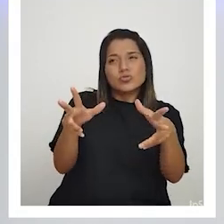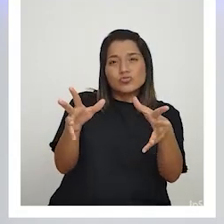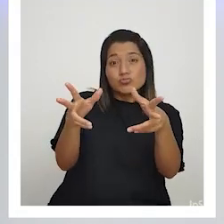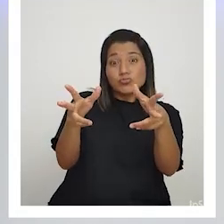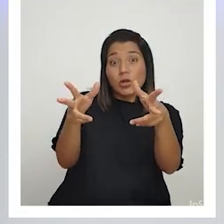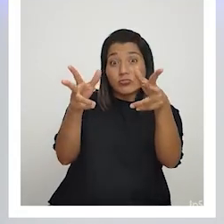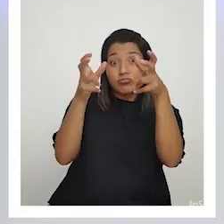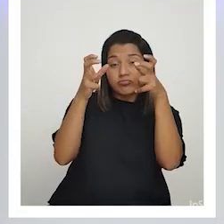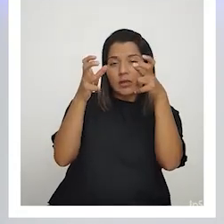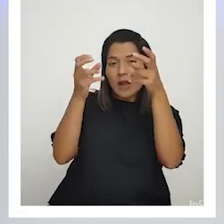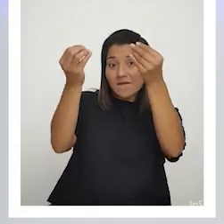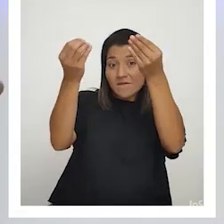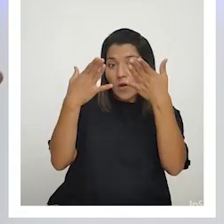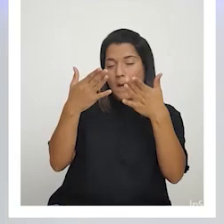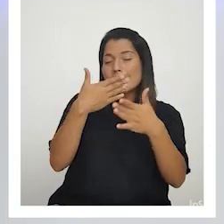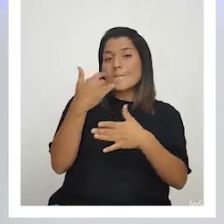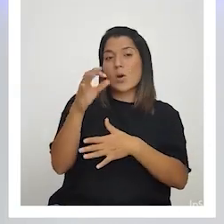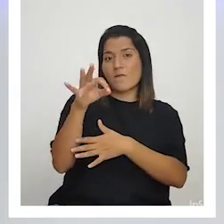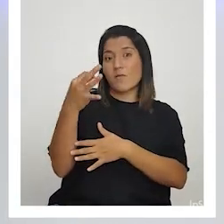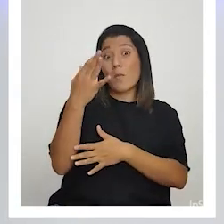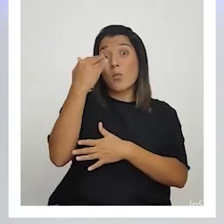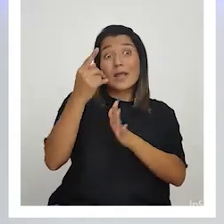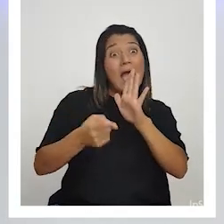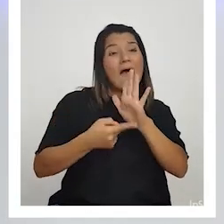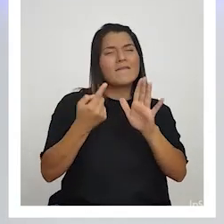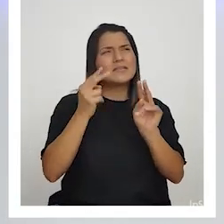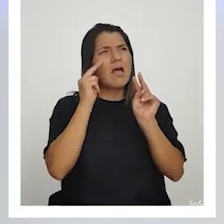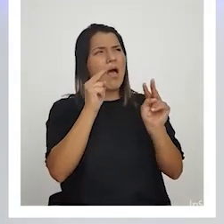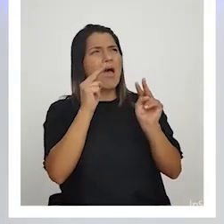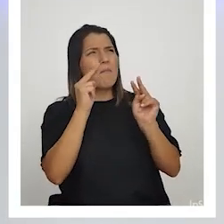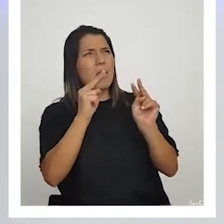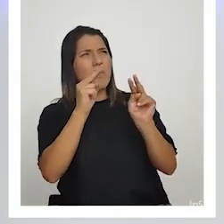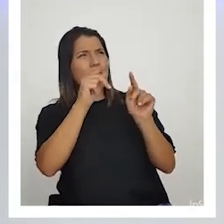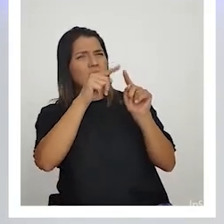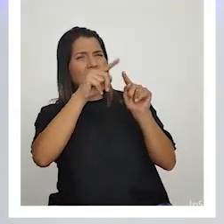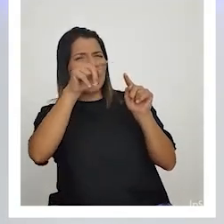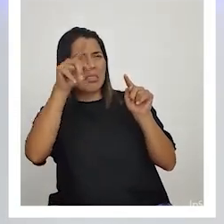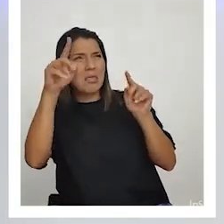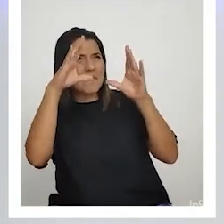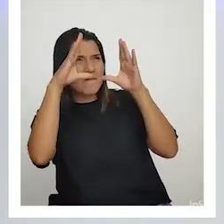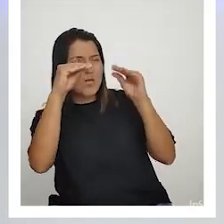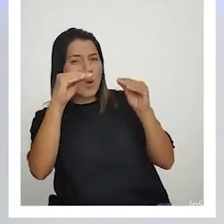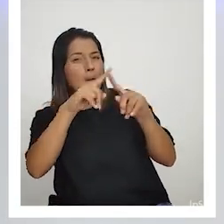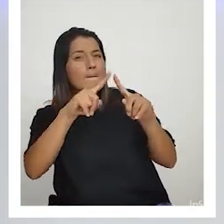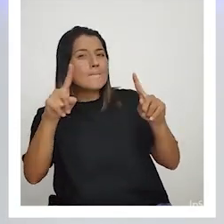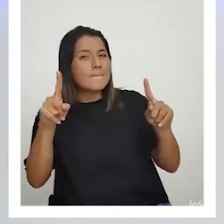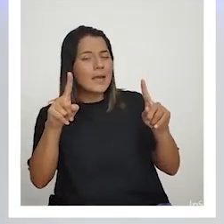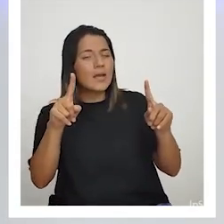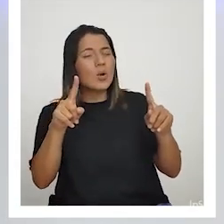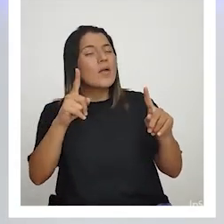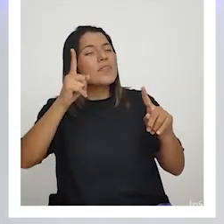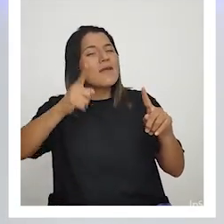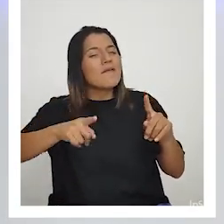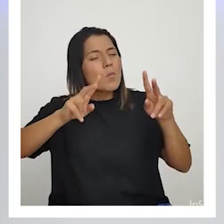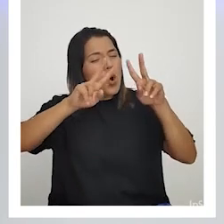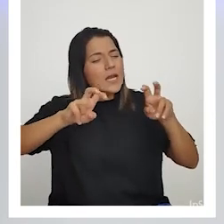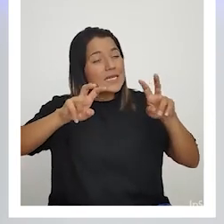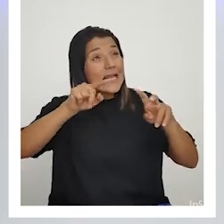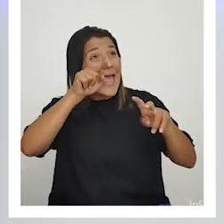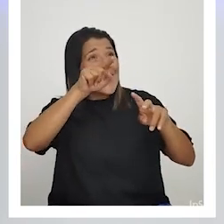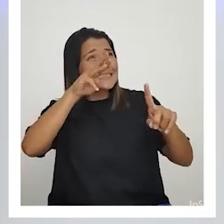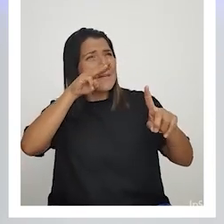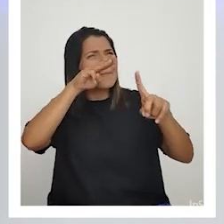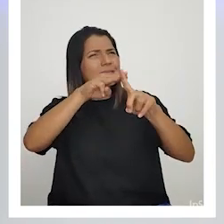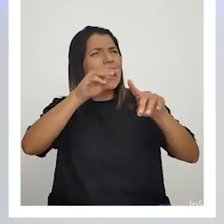a veces vemos estadísticas, pero tenemos que analizar cómo llegamos a la población, cómo llega este mensaje a la población, cómo se pone